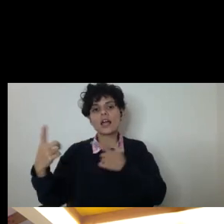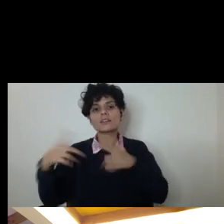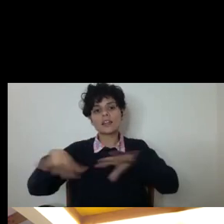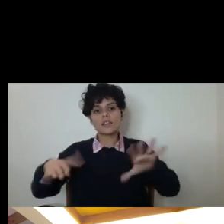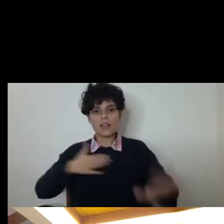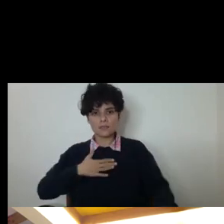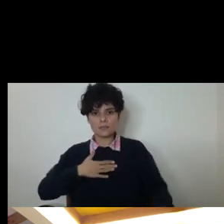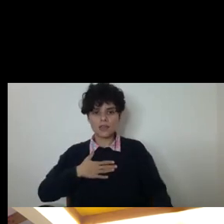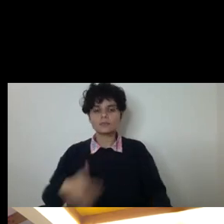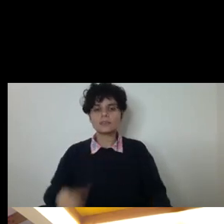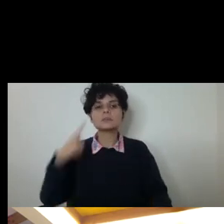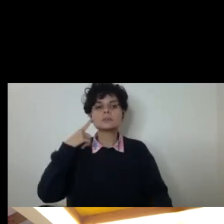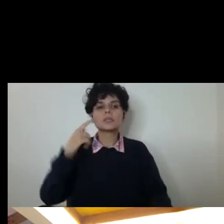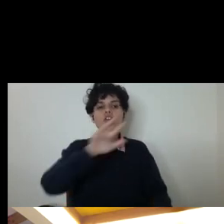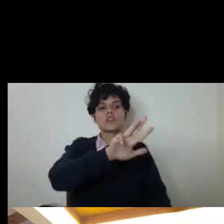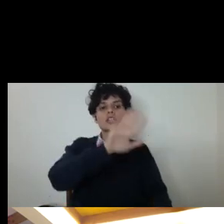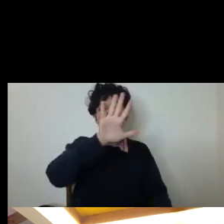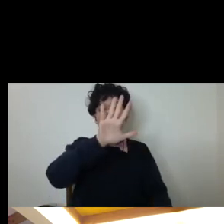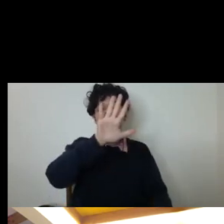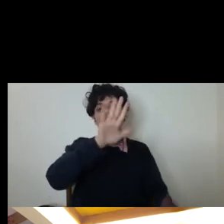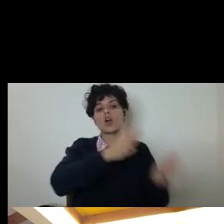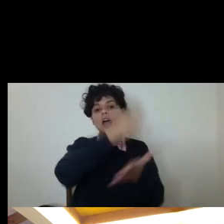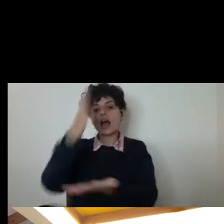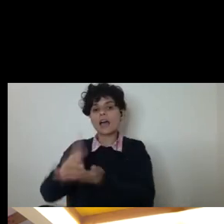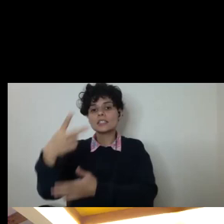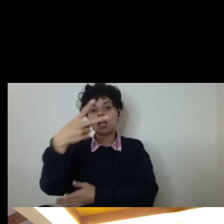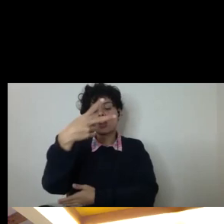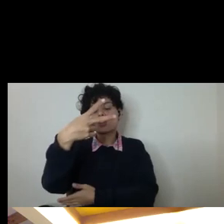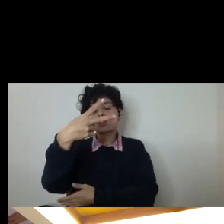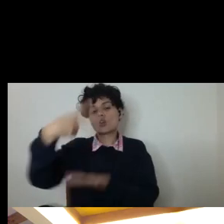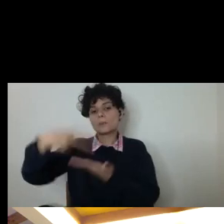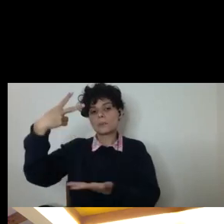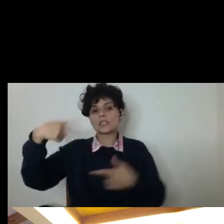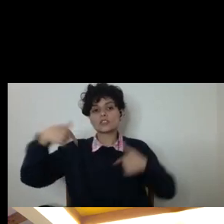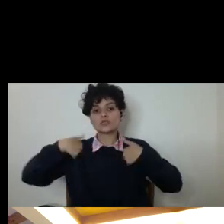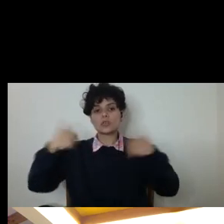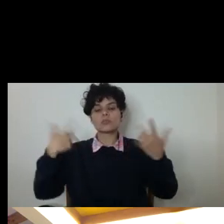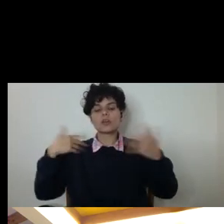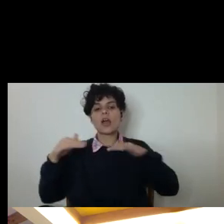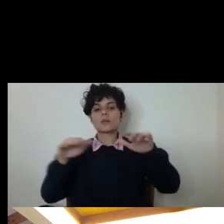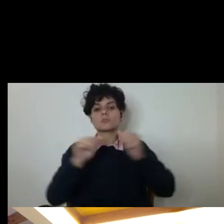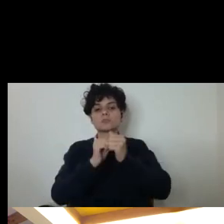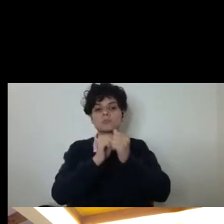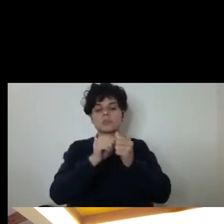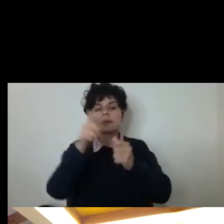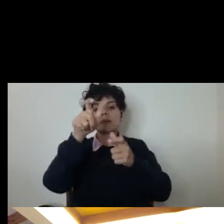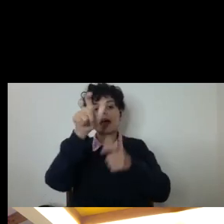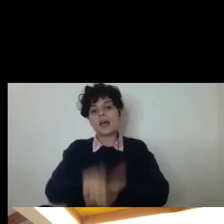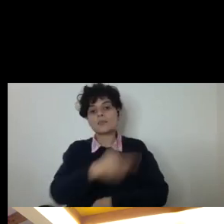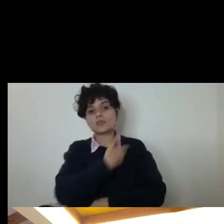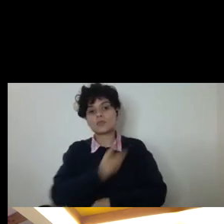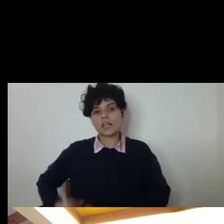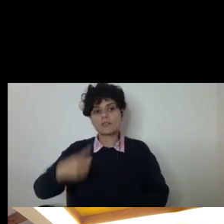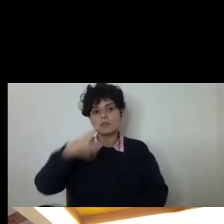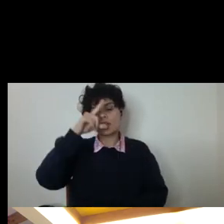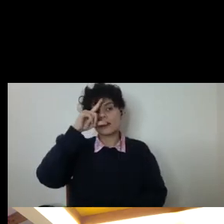Del periodo 95 al 2000, yo fui parte de la Comisión Asesora Presidencial en materia científica que nombró el presidente Eduardo